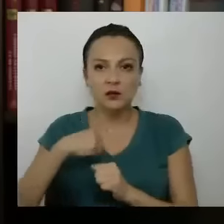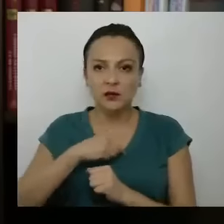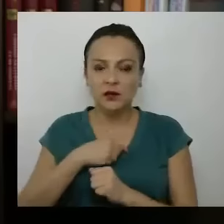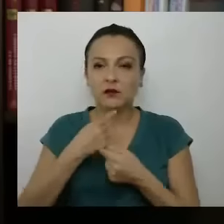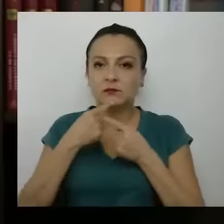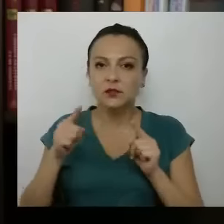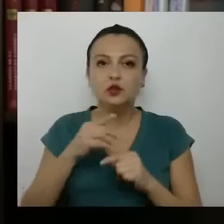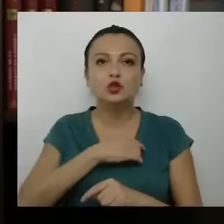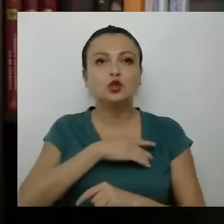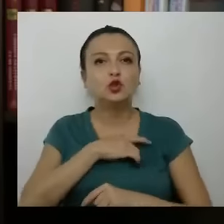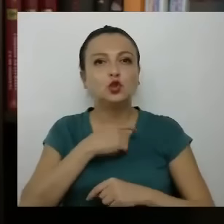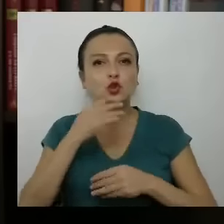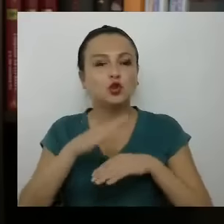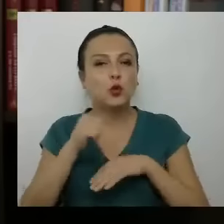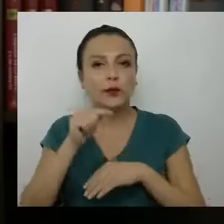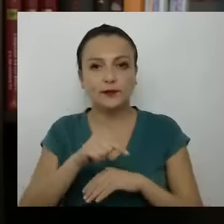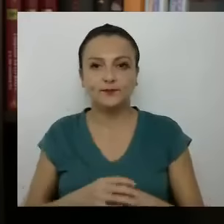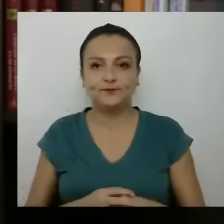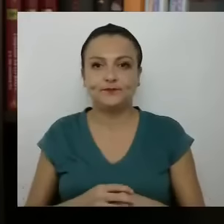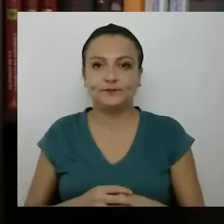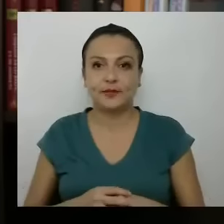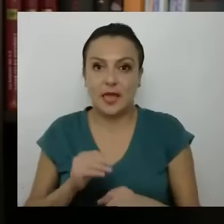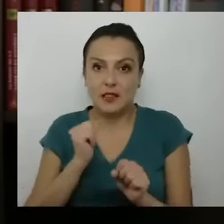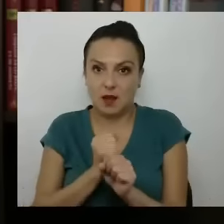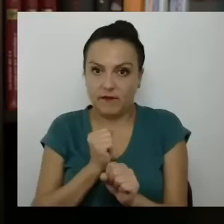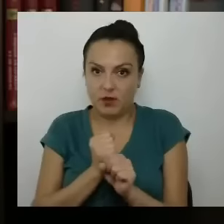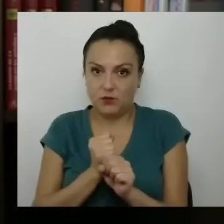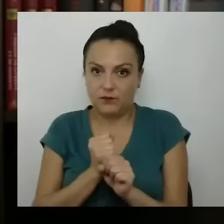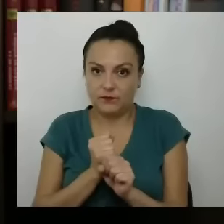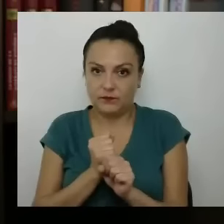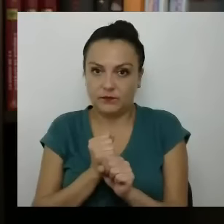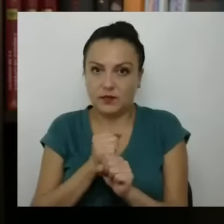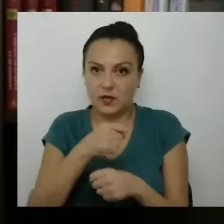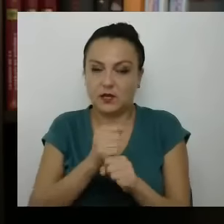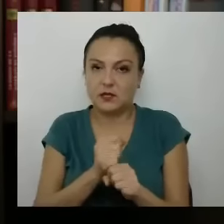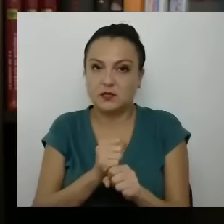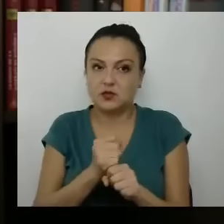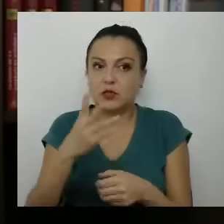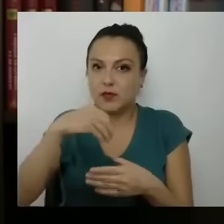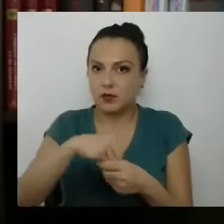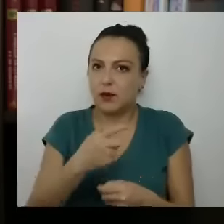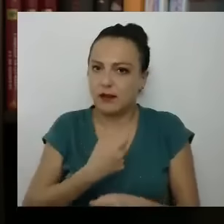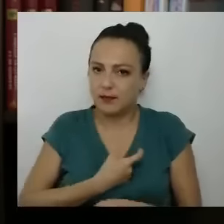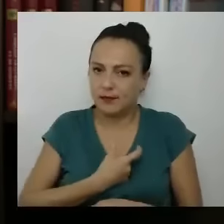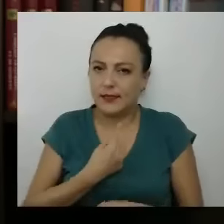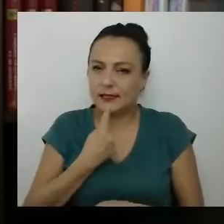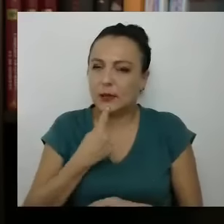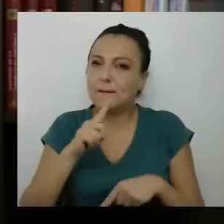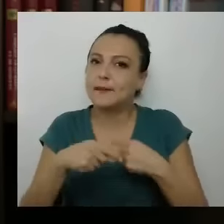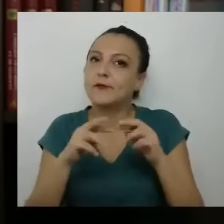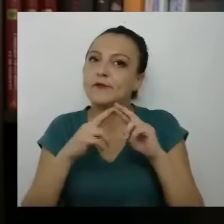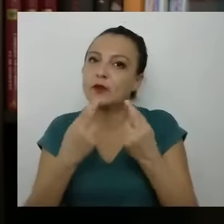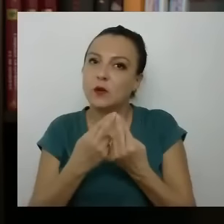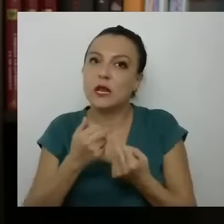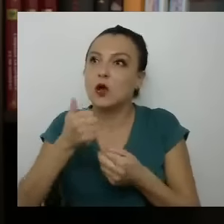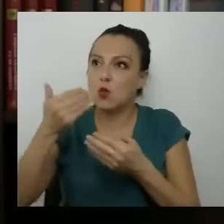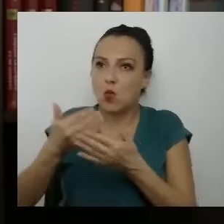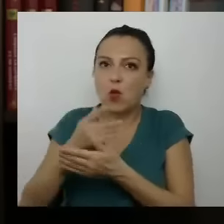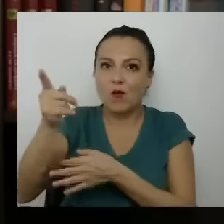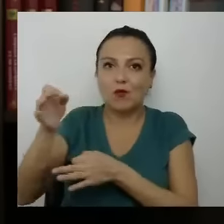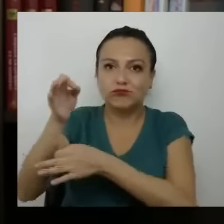sobre el trabajo que estuvo realizando en la alcaldía. Además, indicó que se va a reunir con el candidato electo,